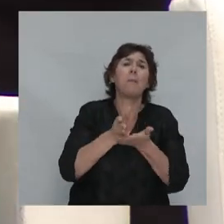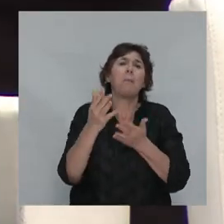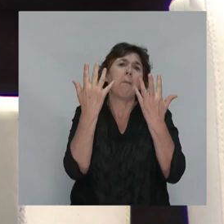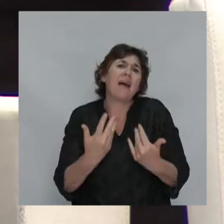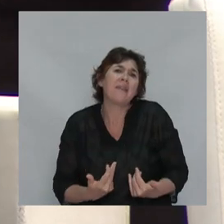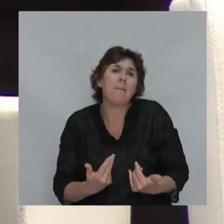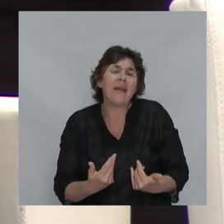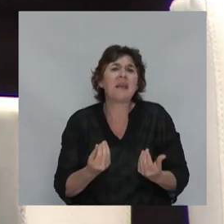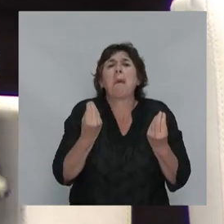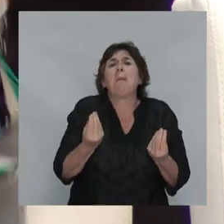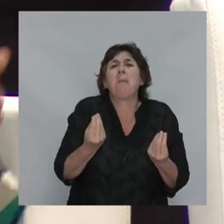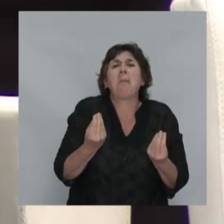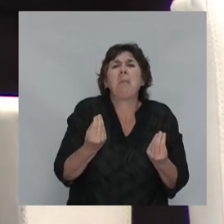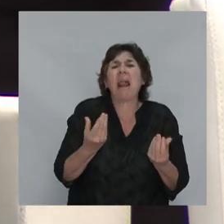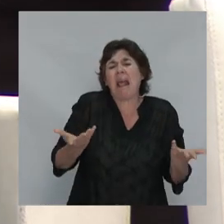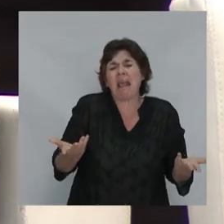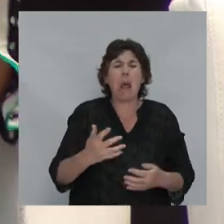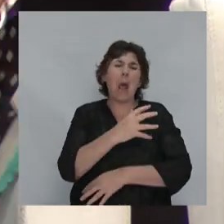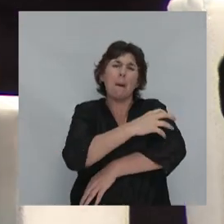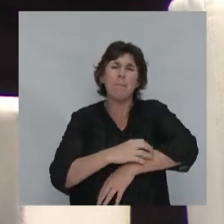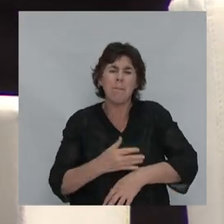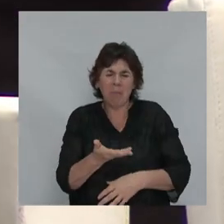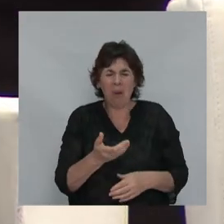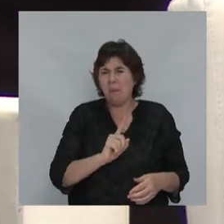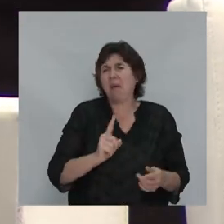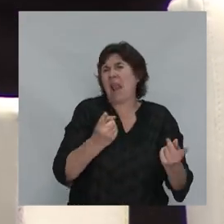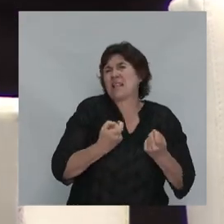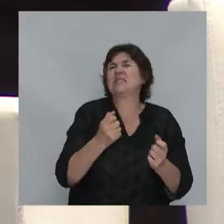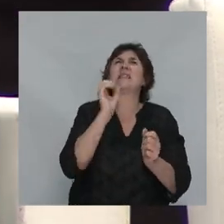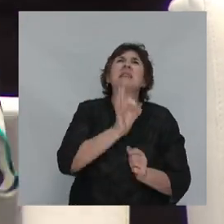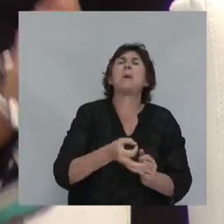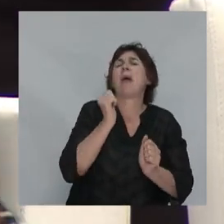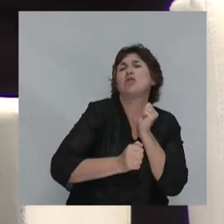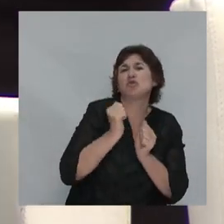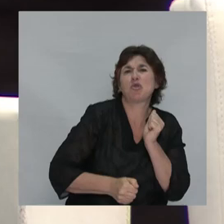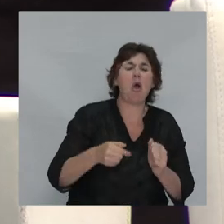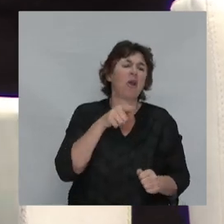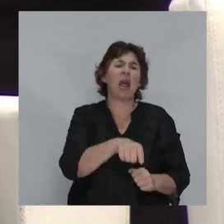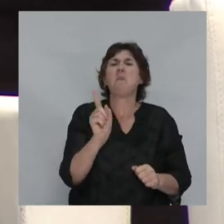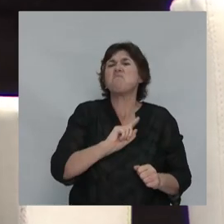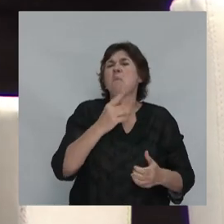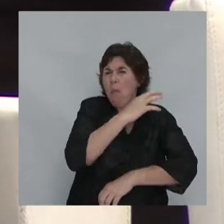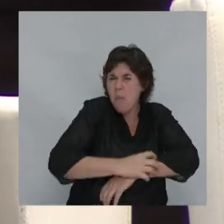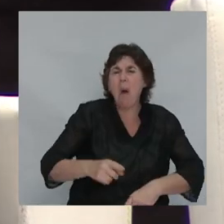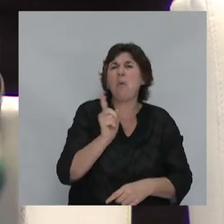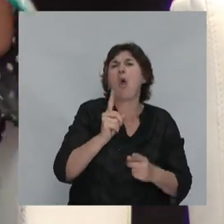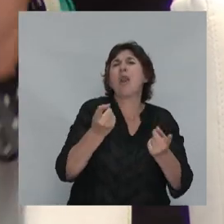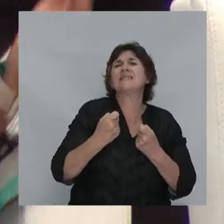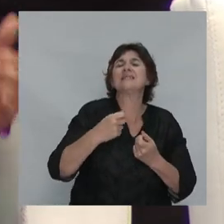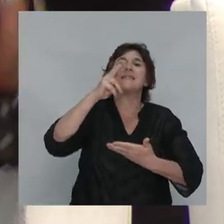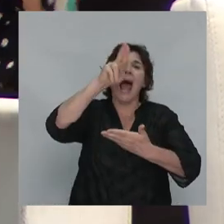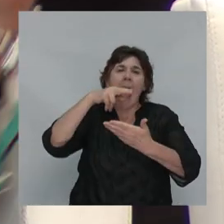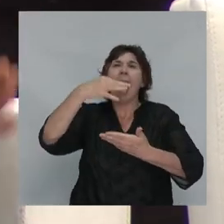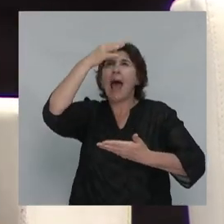¿qué están diciendo? Los pobres no necesitan de la historia, los pobres no necesitan del arte,